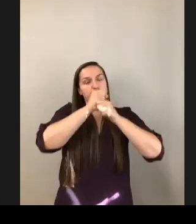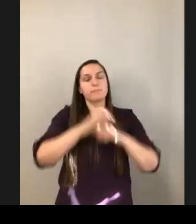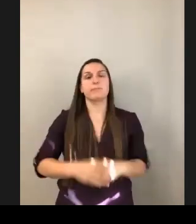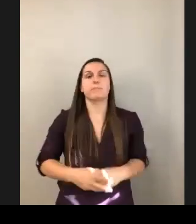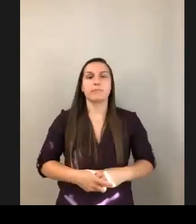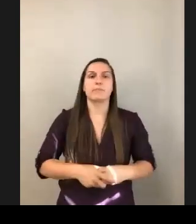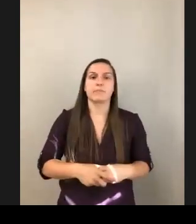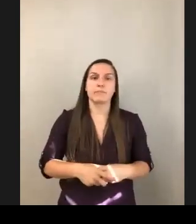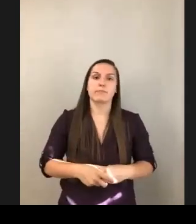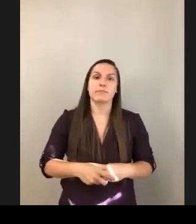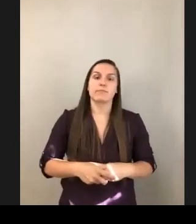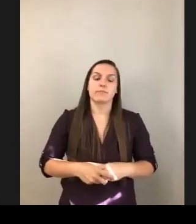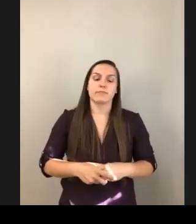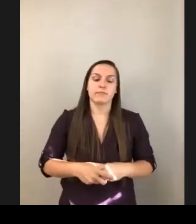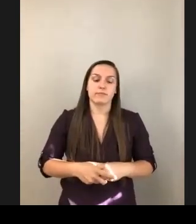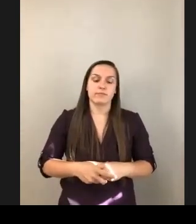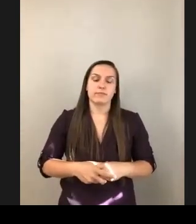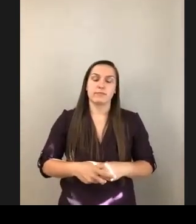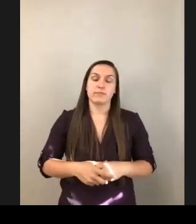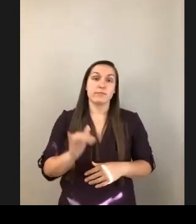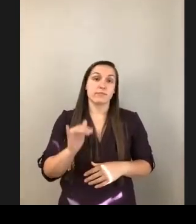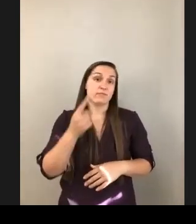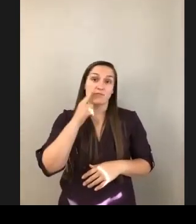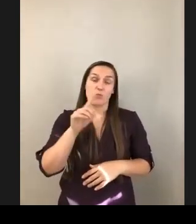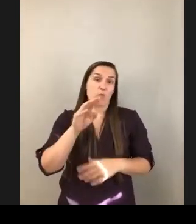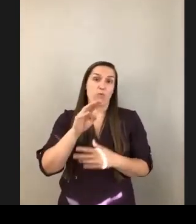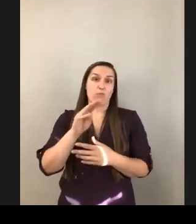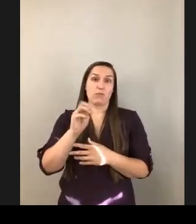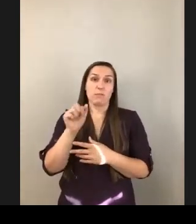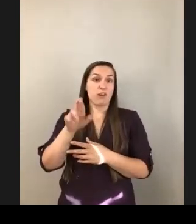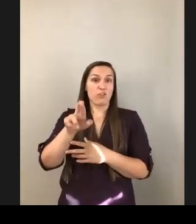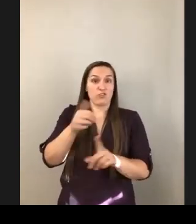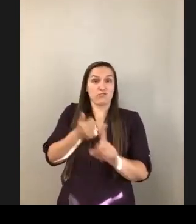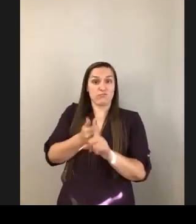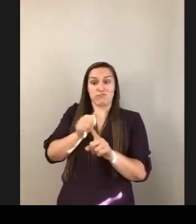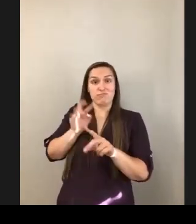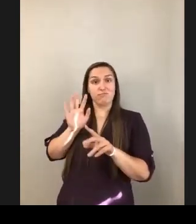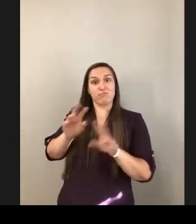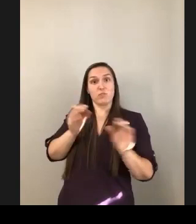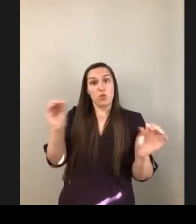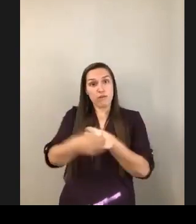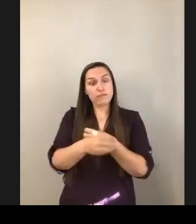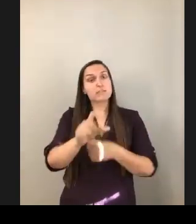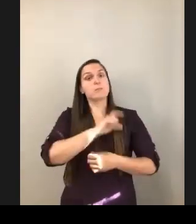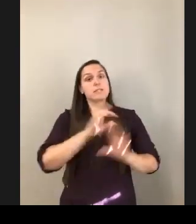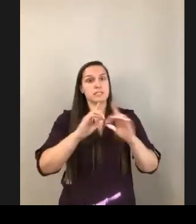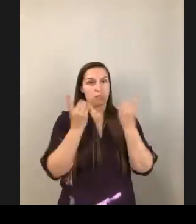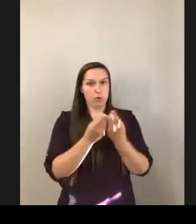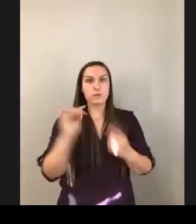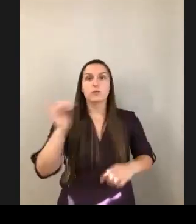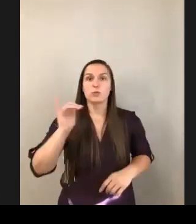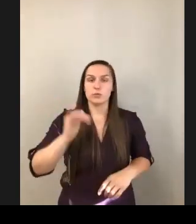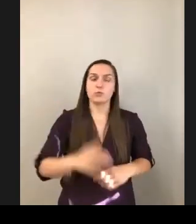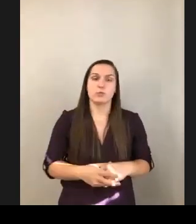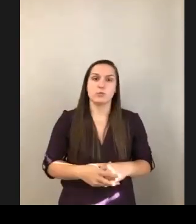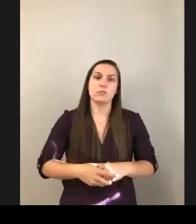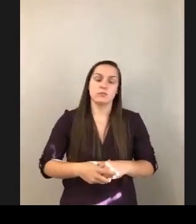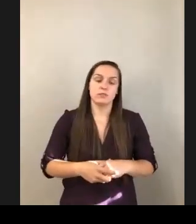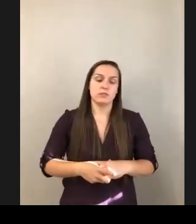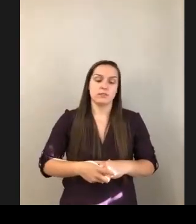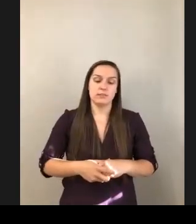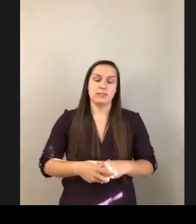ciertas cosas que se necesitan mantener en privado y eso es igual de vigente para la oficina del